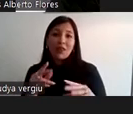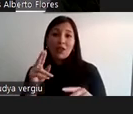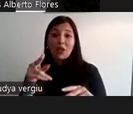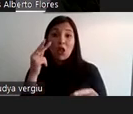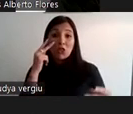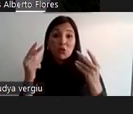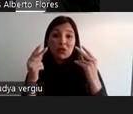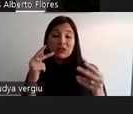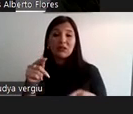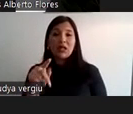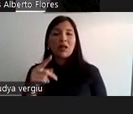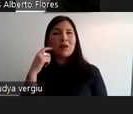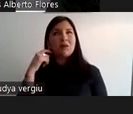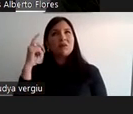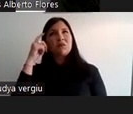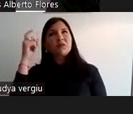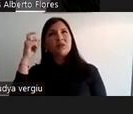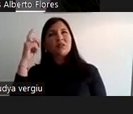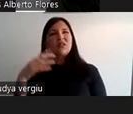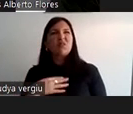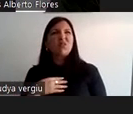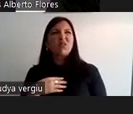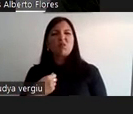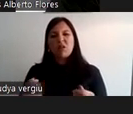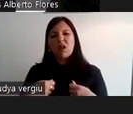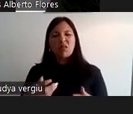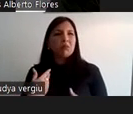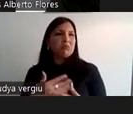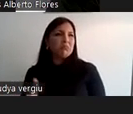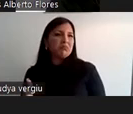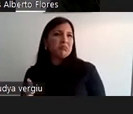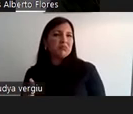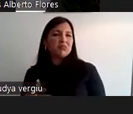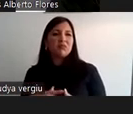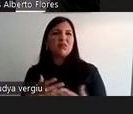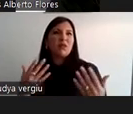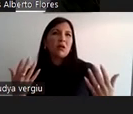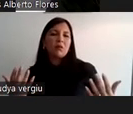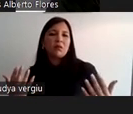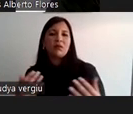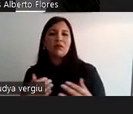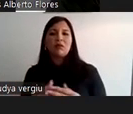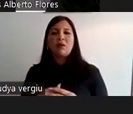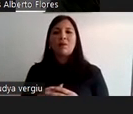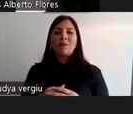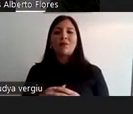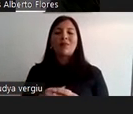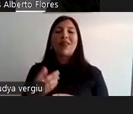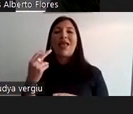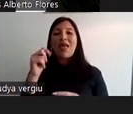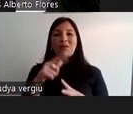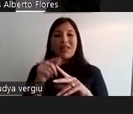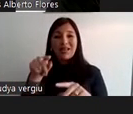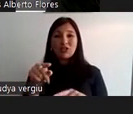en esos momentos es donde piensa siente Oye estoy perdiendo mi dinero qué está pasando acá no vale lo que son evitar estos momentos